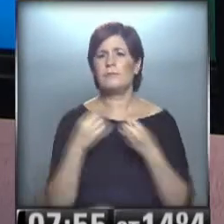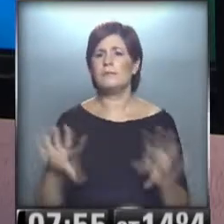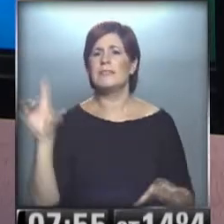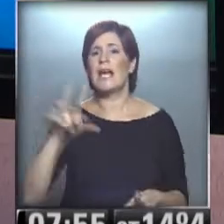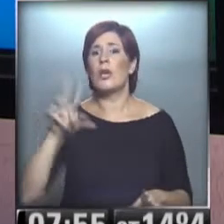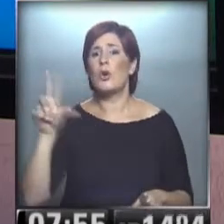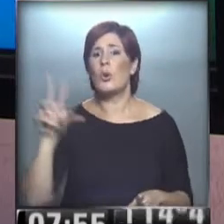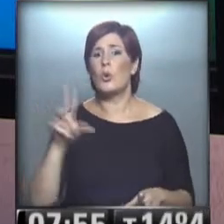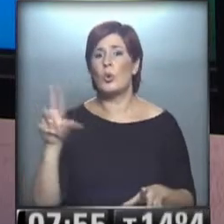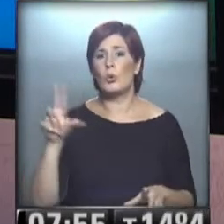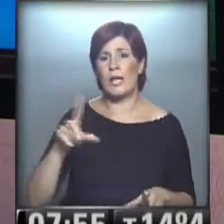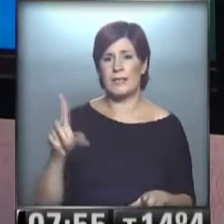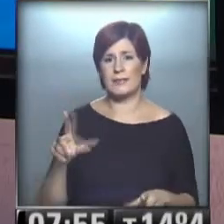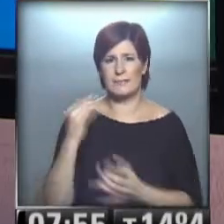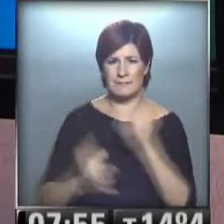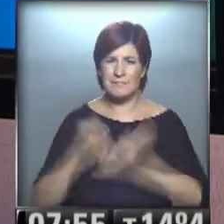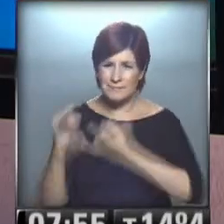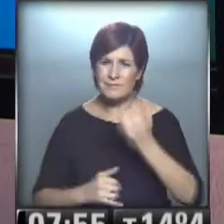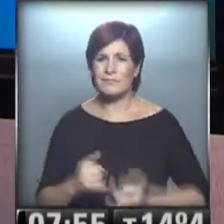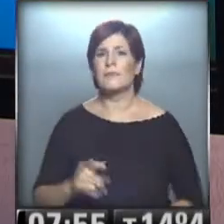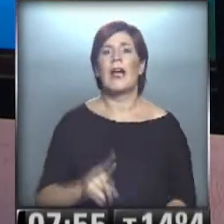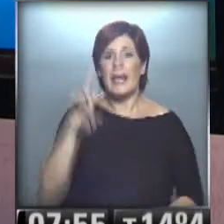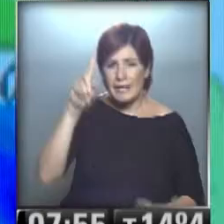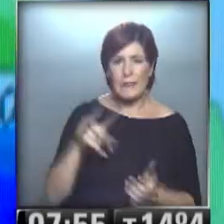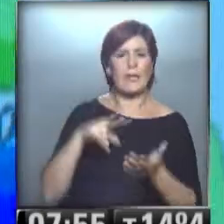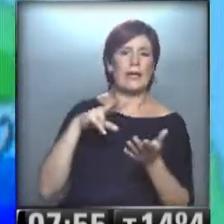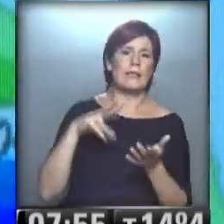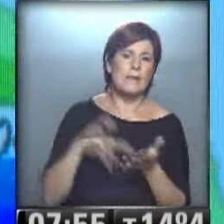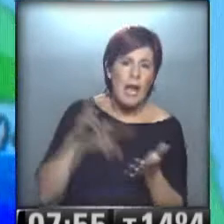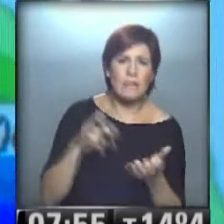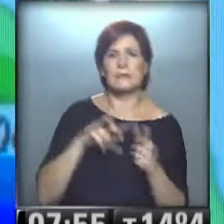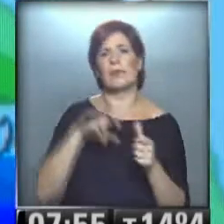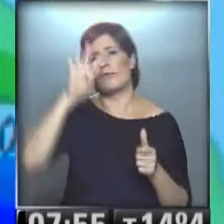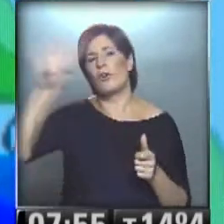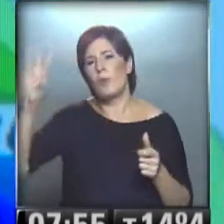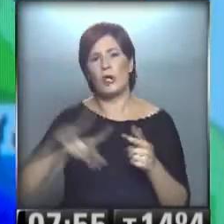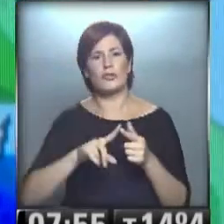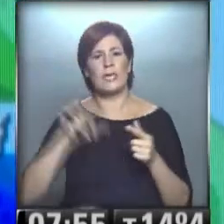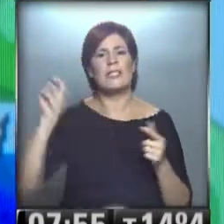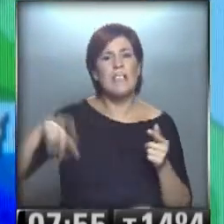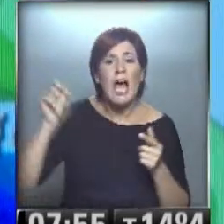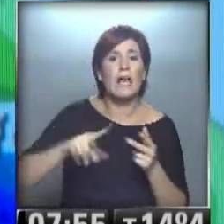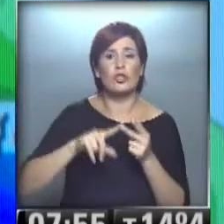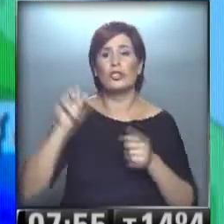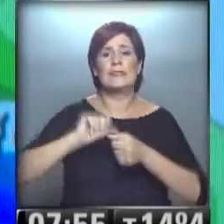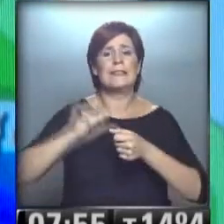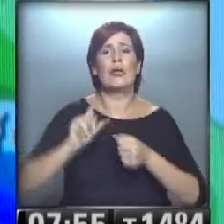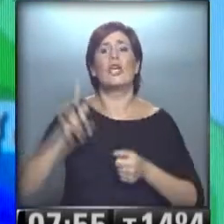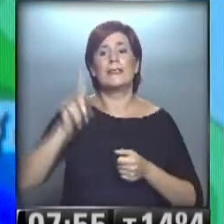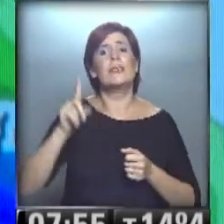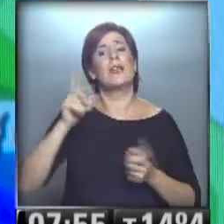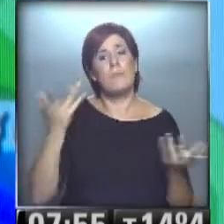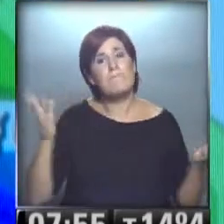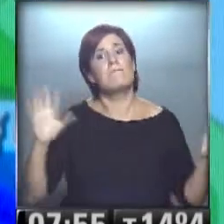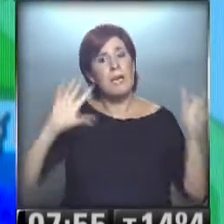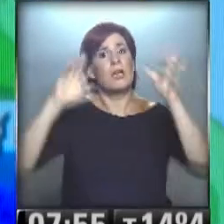empezar a recorrer la semana y ahí vemos las provincias de Salta, Formosa, Chaco, el norte de Santiago del Estero, son las que tienen probabilidad